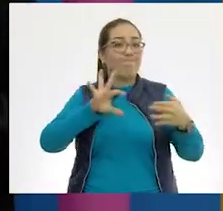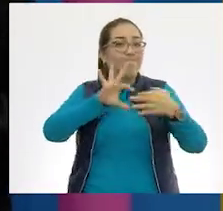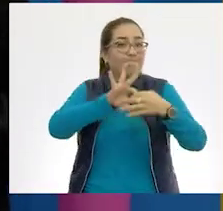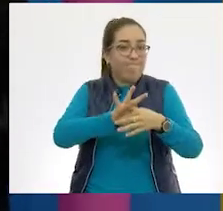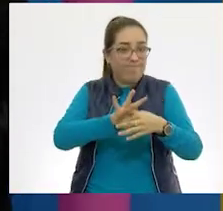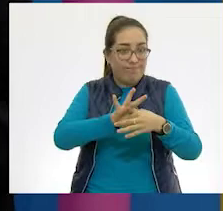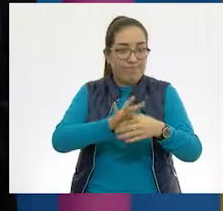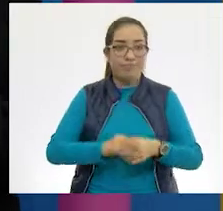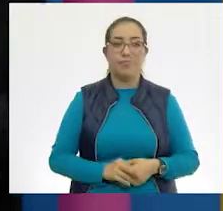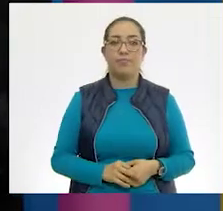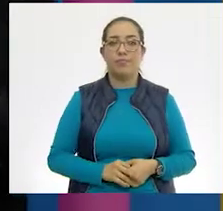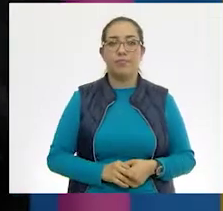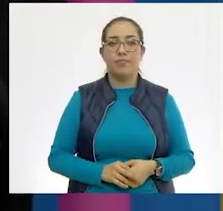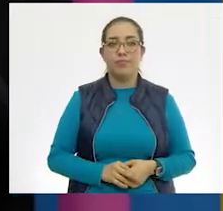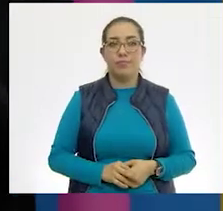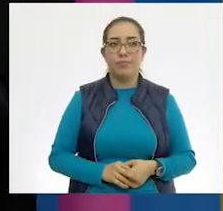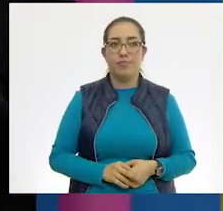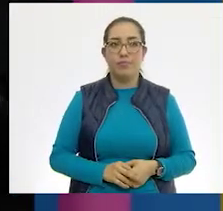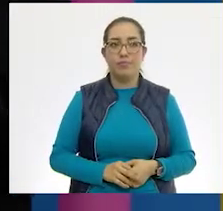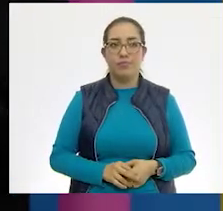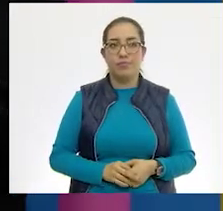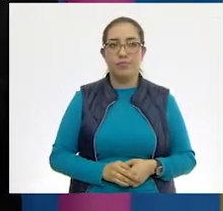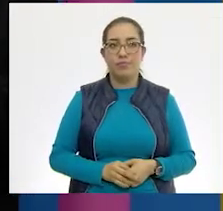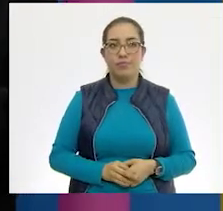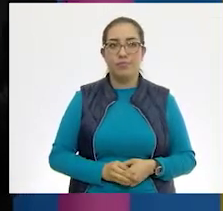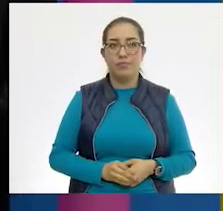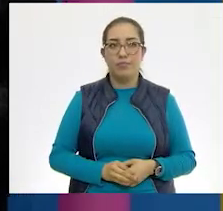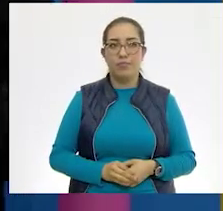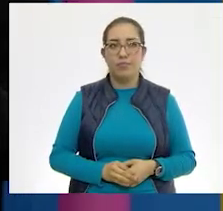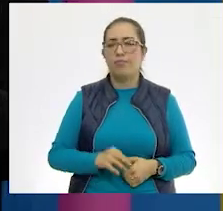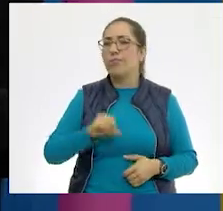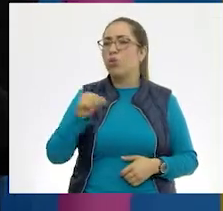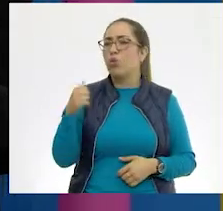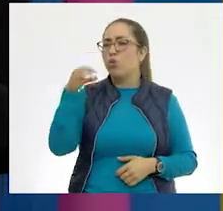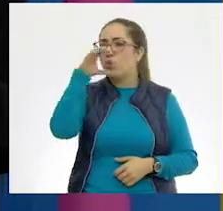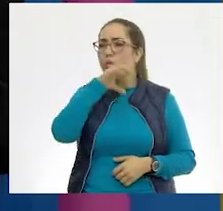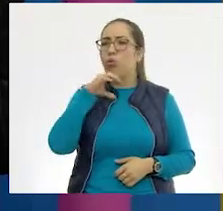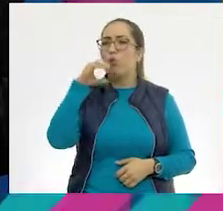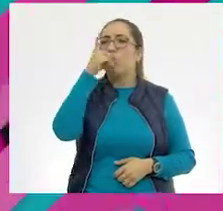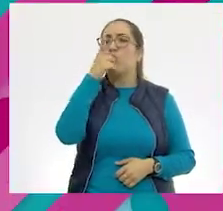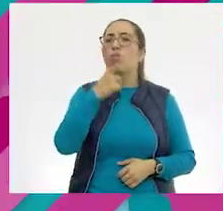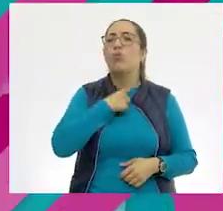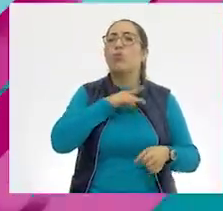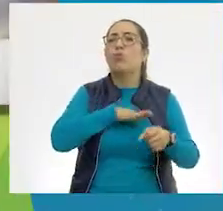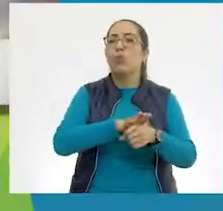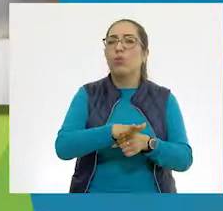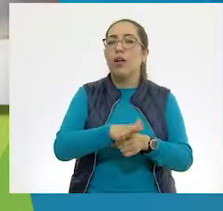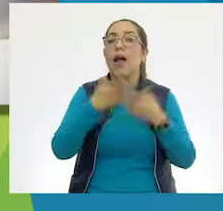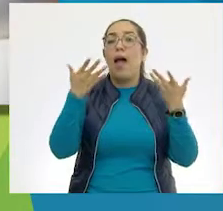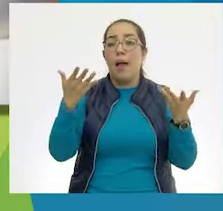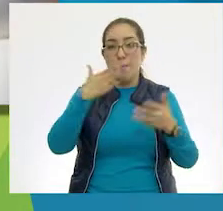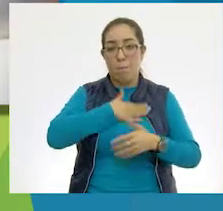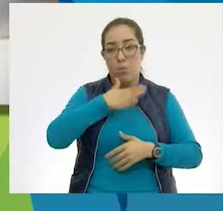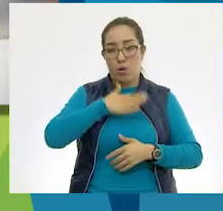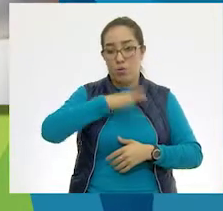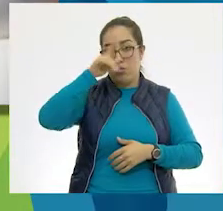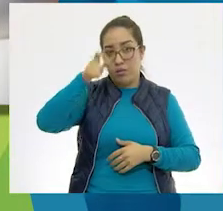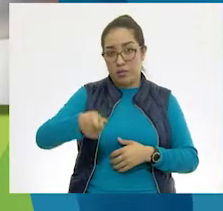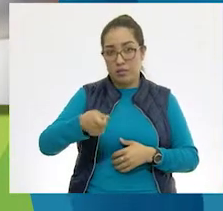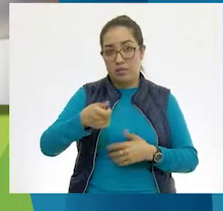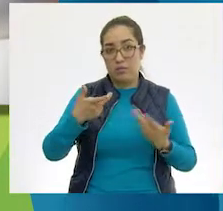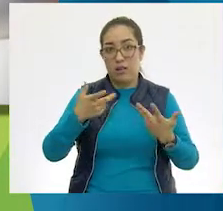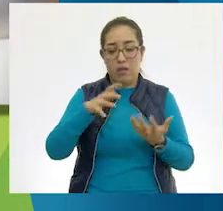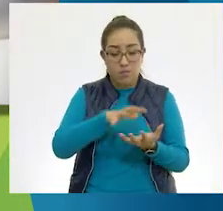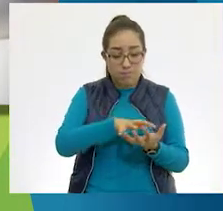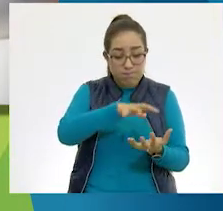¿No? ¿Cuál es el otro caso curioso que conoces? Bueno, se refiere al tamaño de los huevos, también en